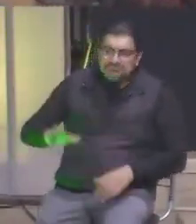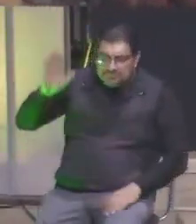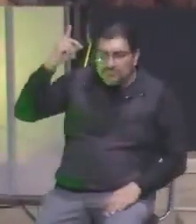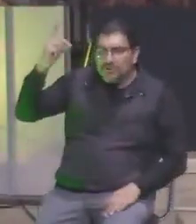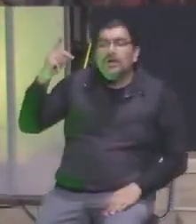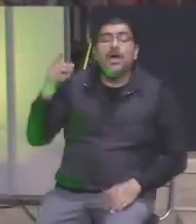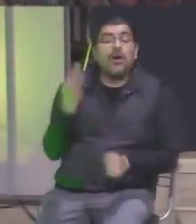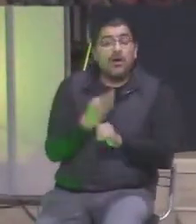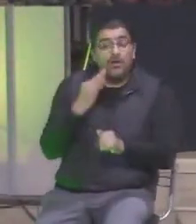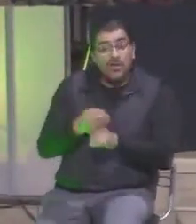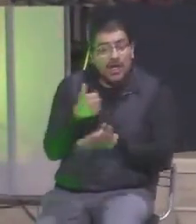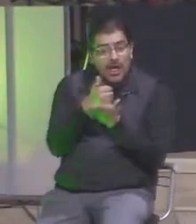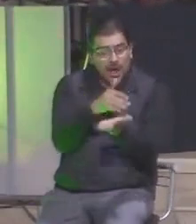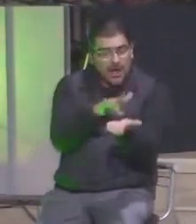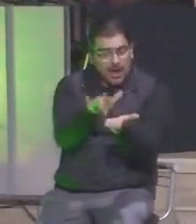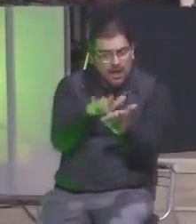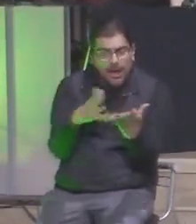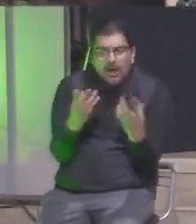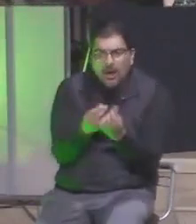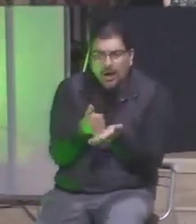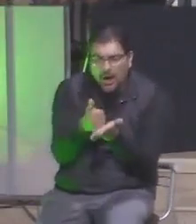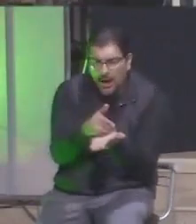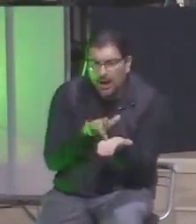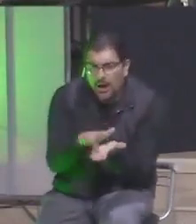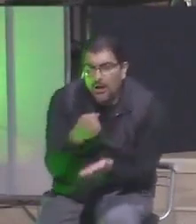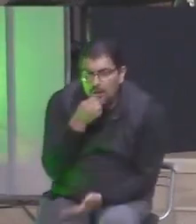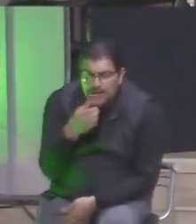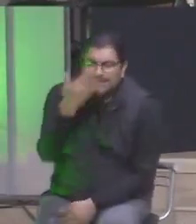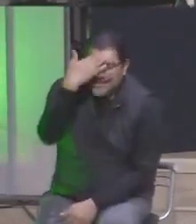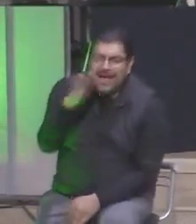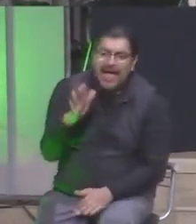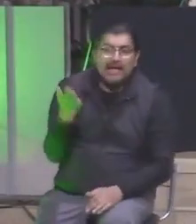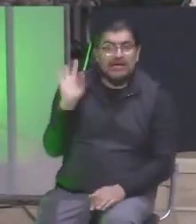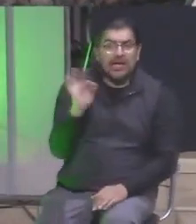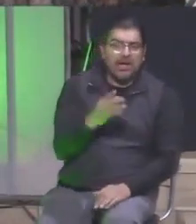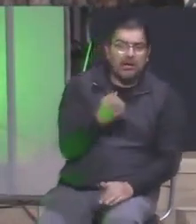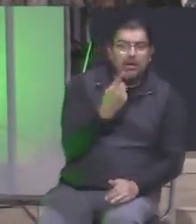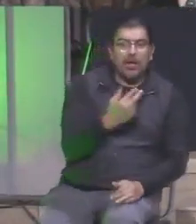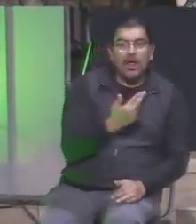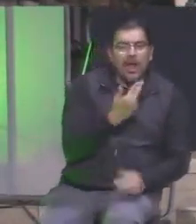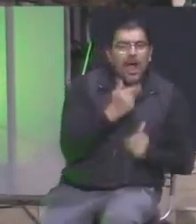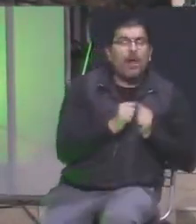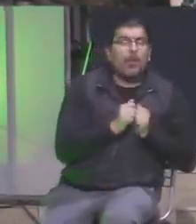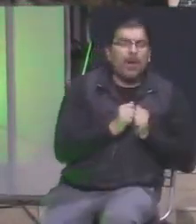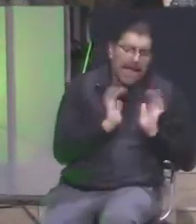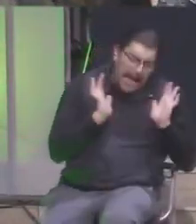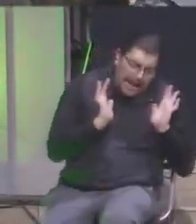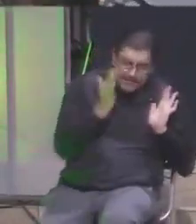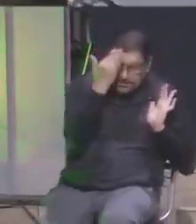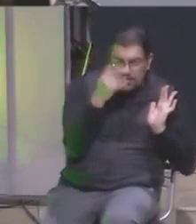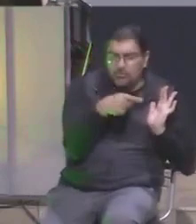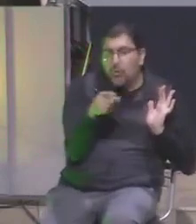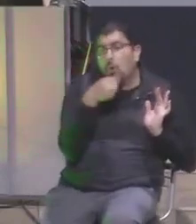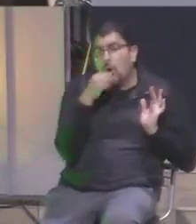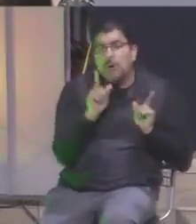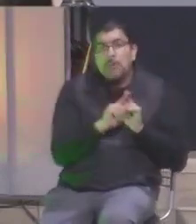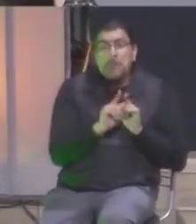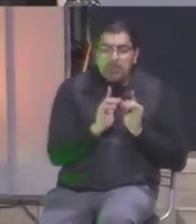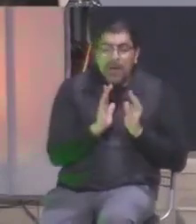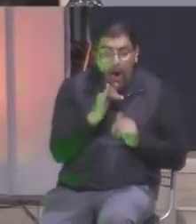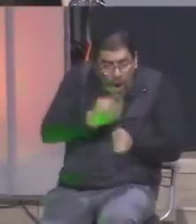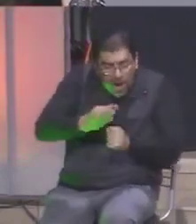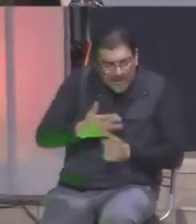y todos los que estamos aquí te vamos a acompañar con esta oración Yo sé que has orado o has rezado Pero el día de hoy quiero que hagas Esta oración con con todo tu